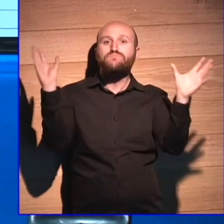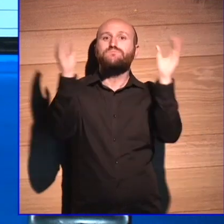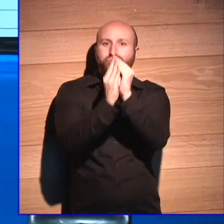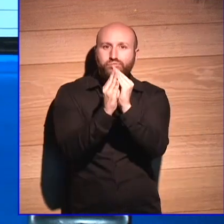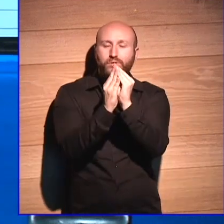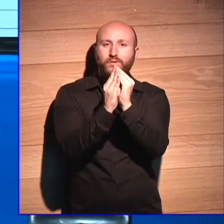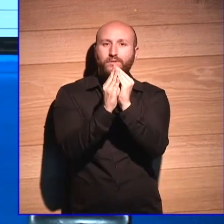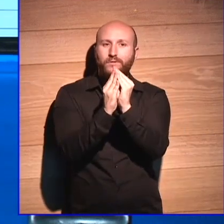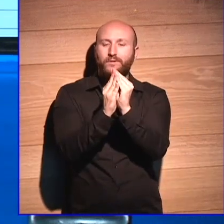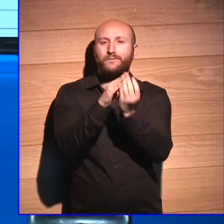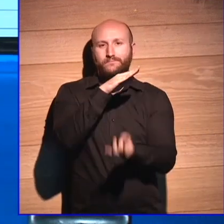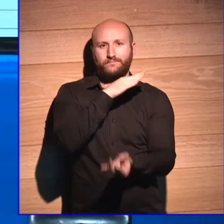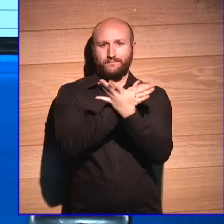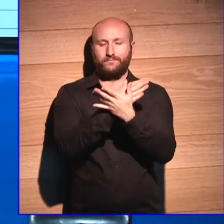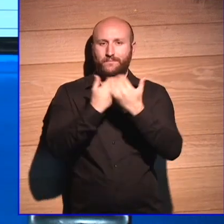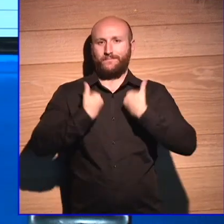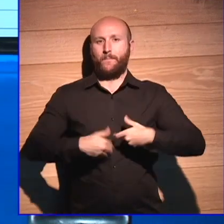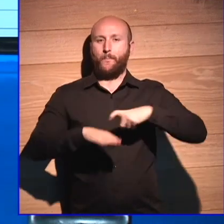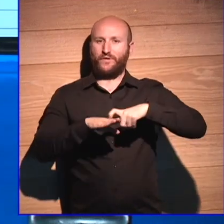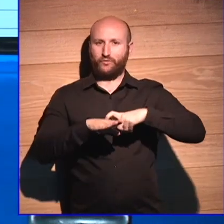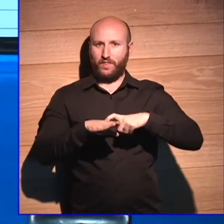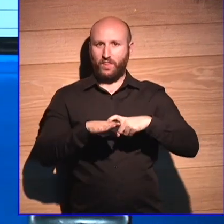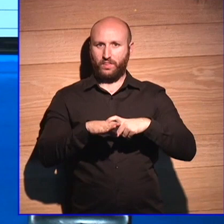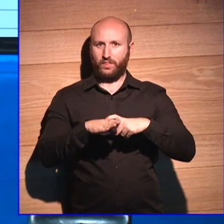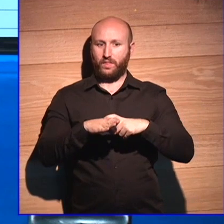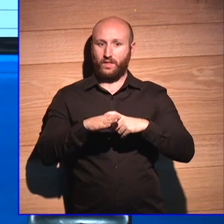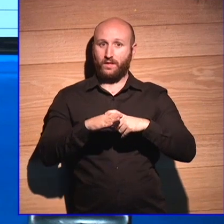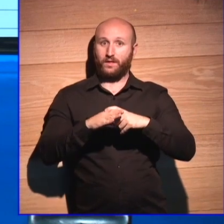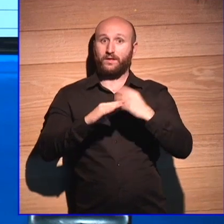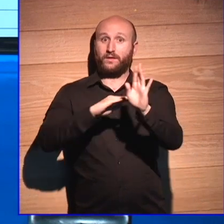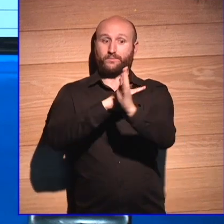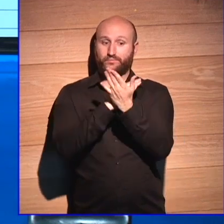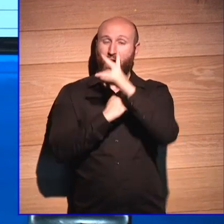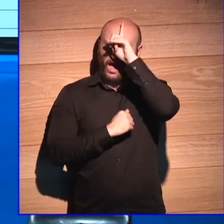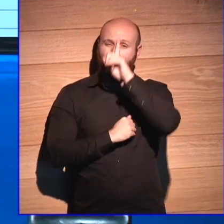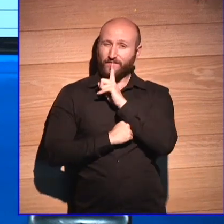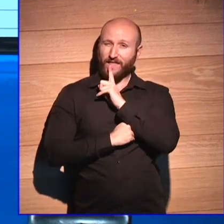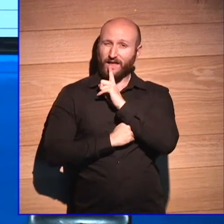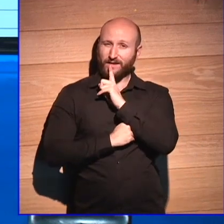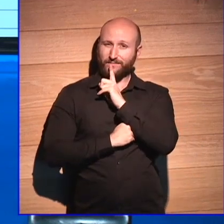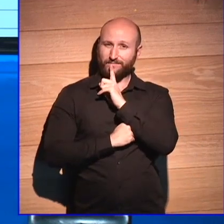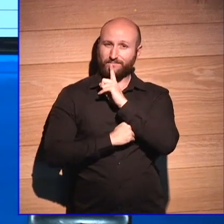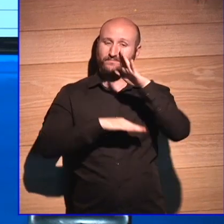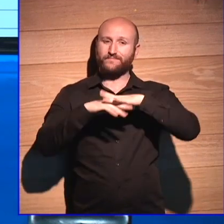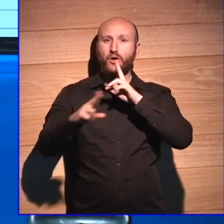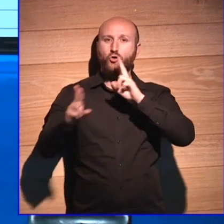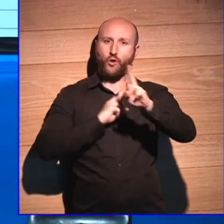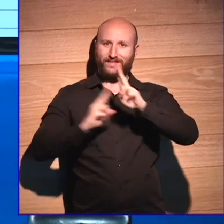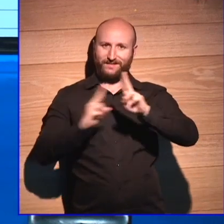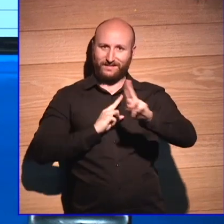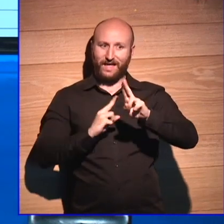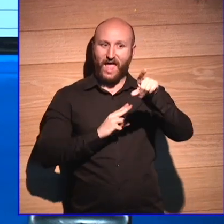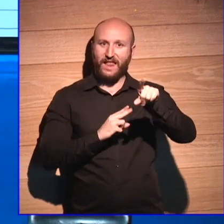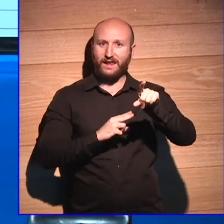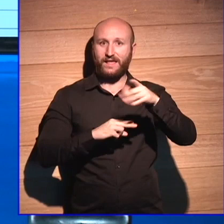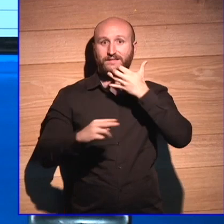una personalidad, una manera de ser, y ofrecen un avatar que pueda contestar por ti a los mensajes que vayas recibiendo y